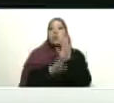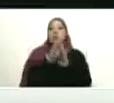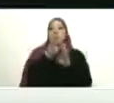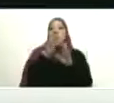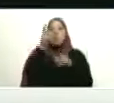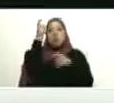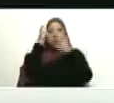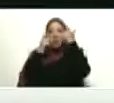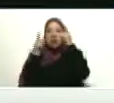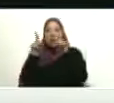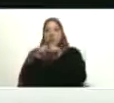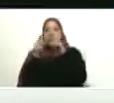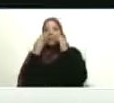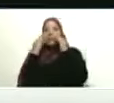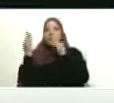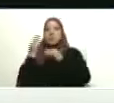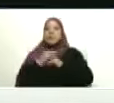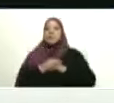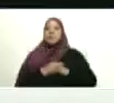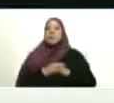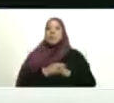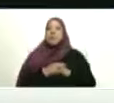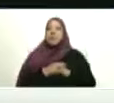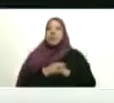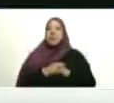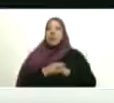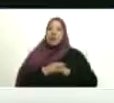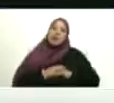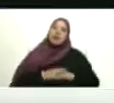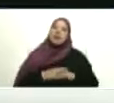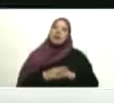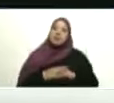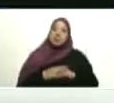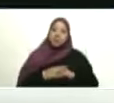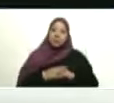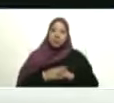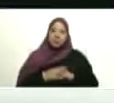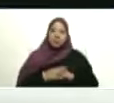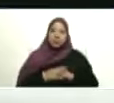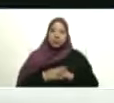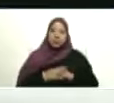Hugo Chávez Fría. Adelante.